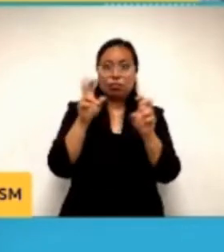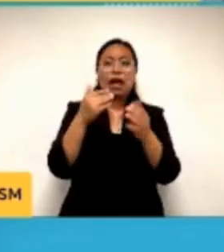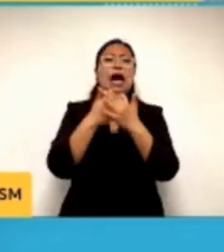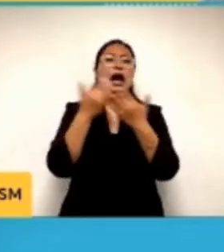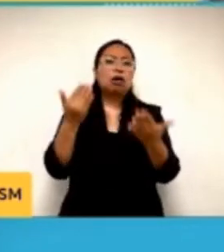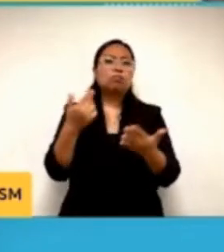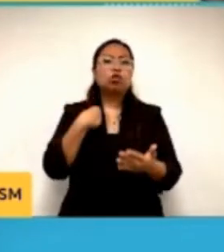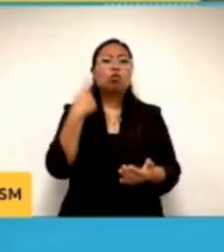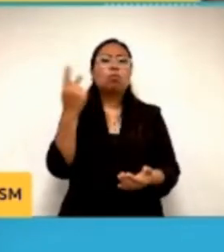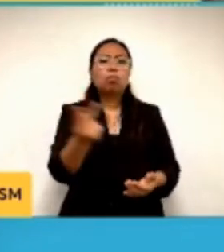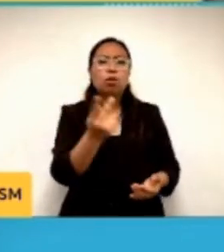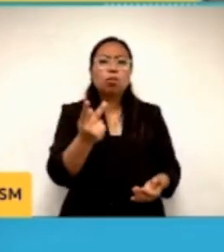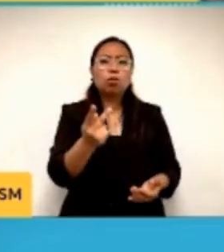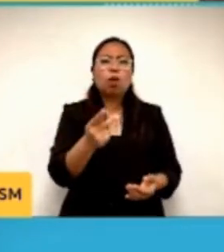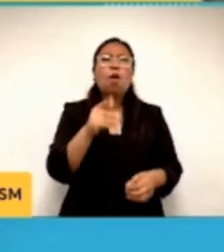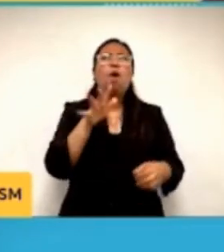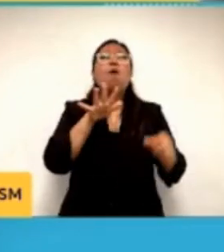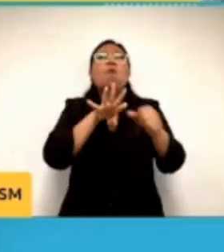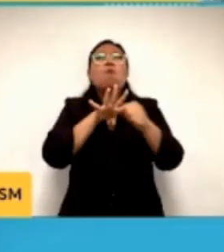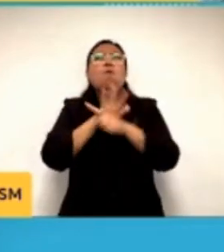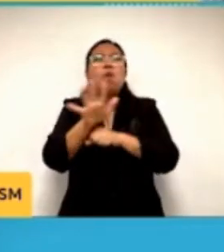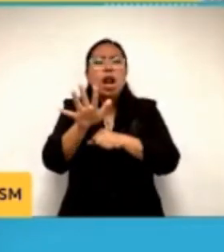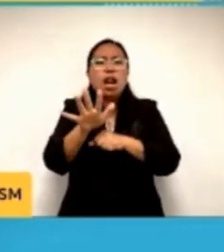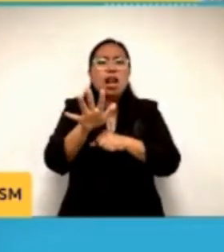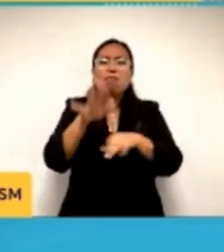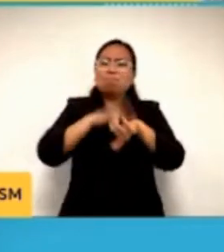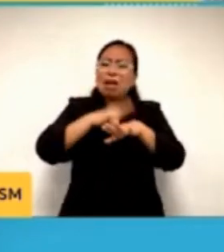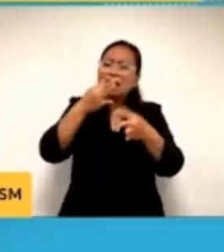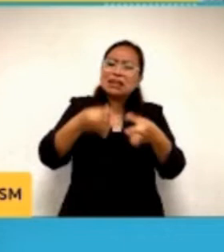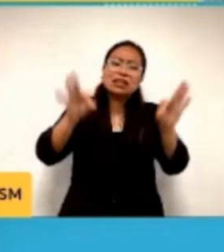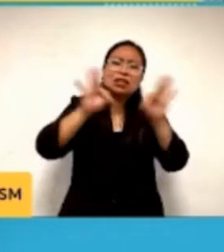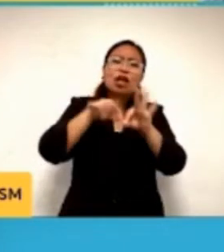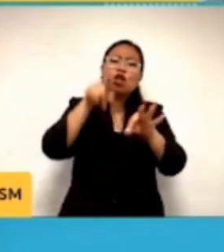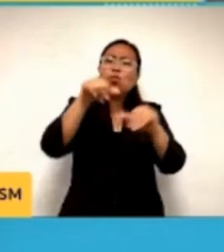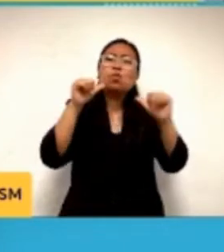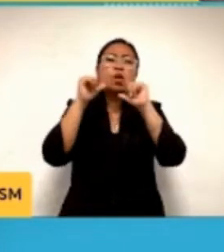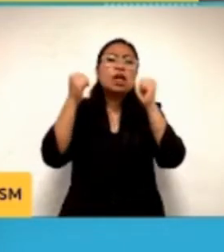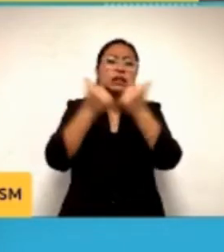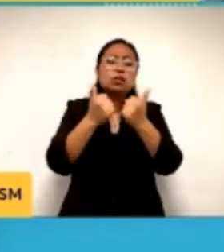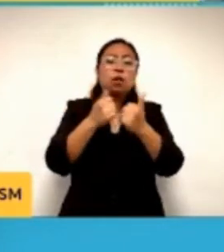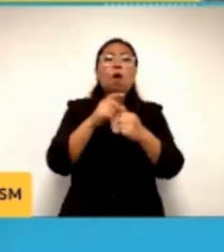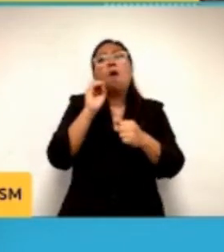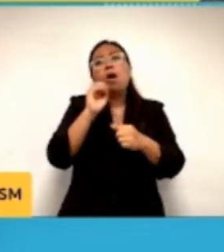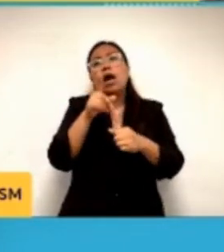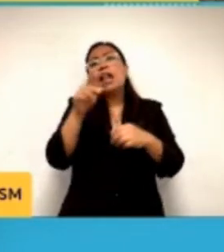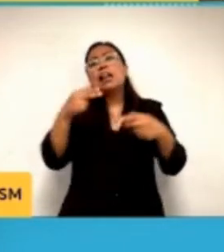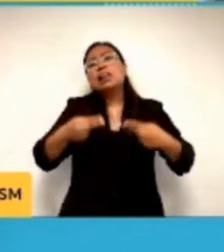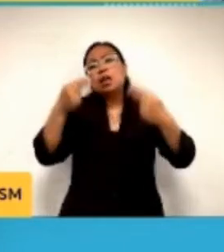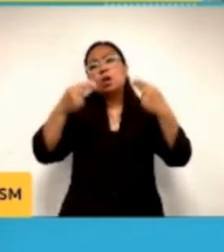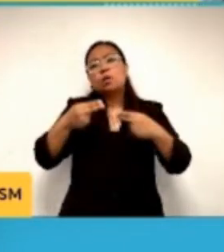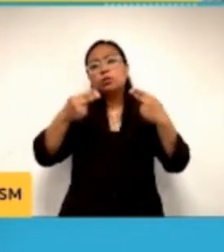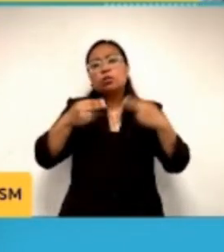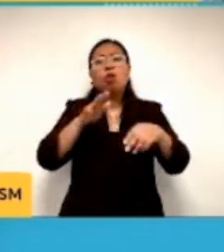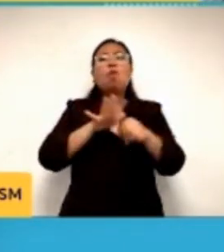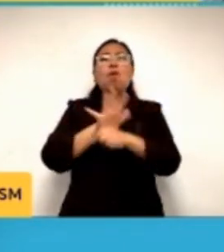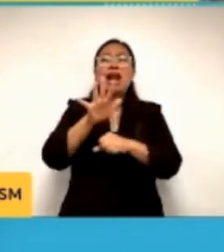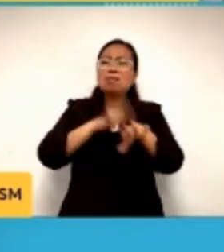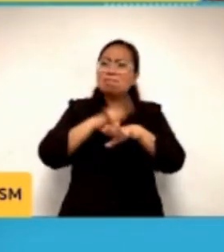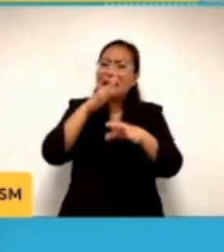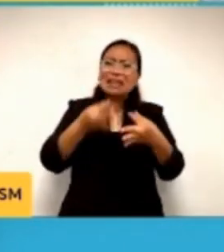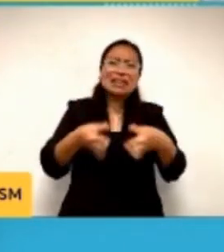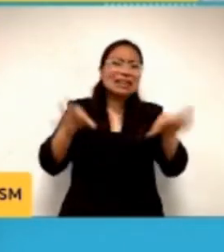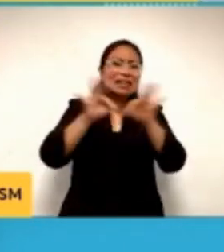de la organización en la que te desenvuelves o de la industria en la que estás o del entorno al que impactas. ¿Cuáles son esas